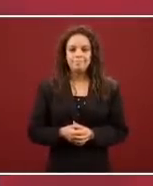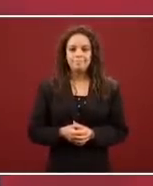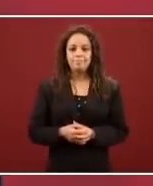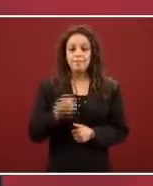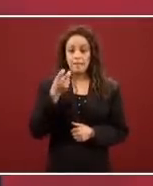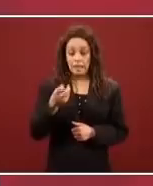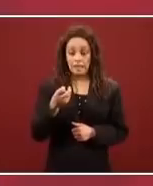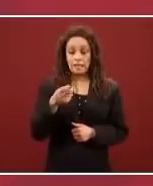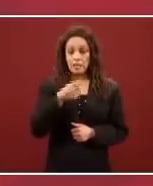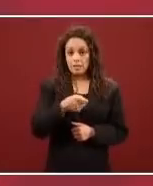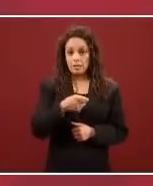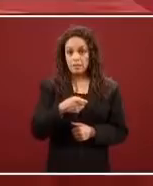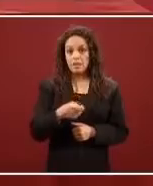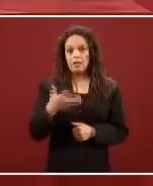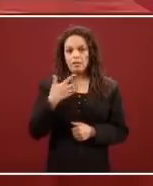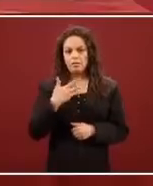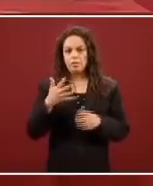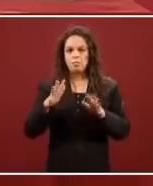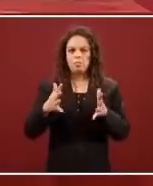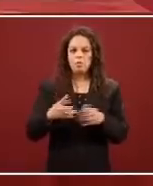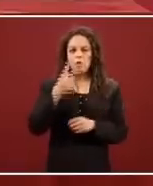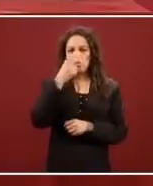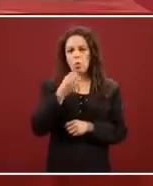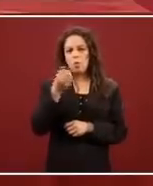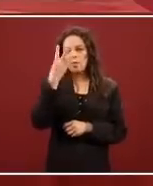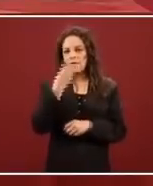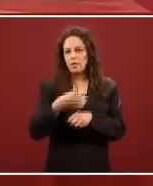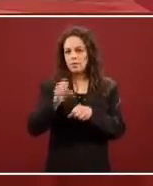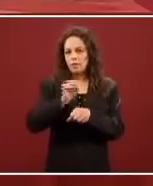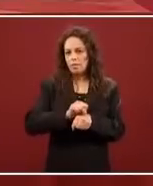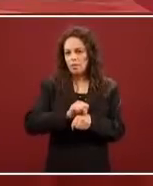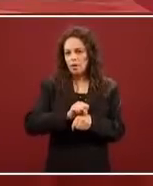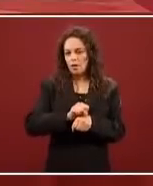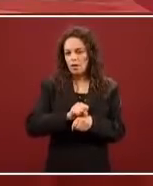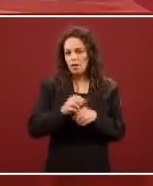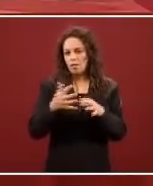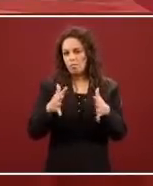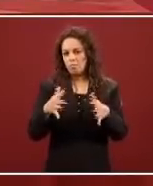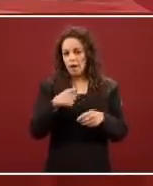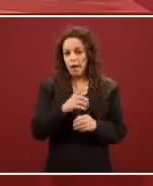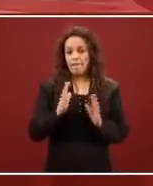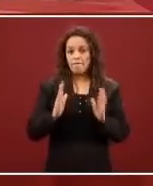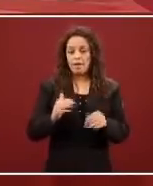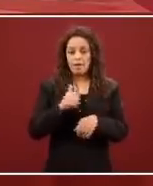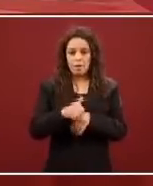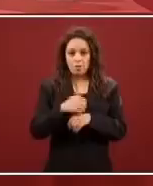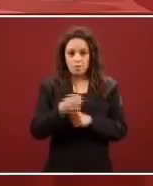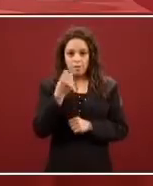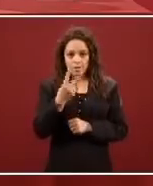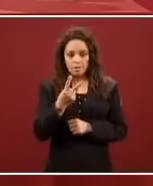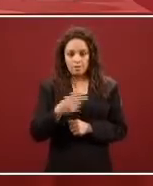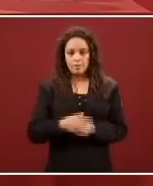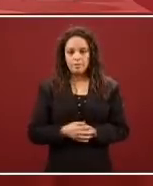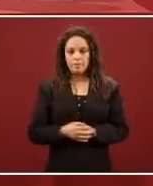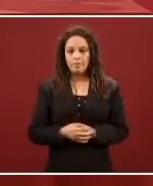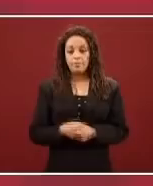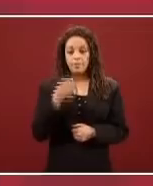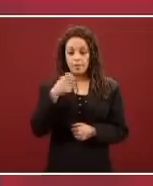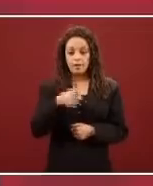va entre 2 y 3 semanas aproximadamente, solamente de escenario 2, lo cual estaríamos sumando a las 4